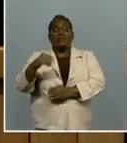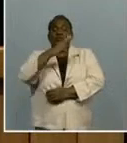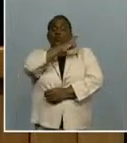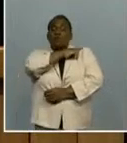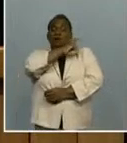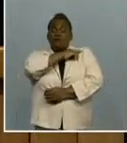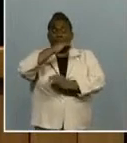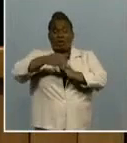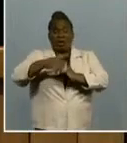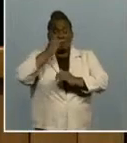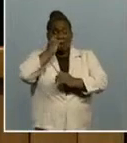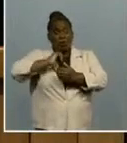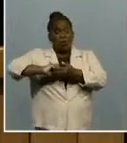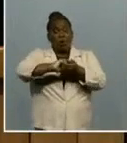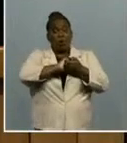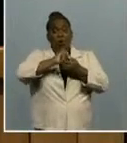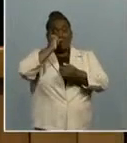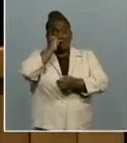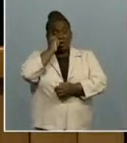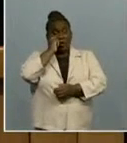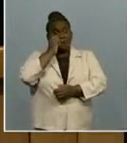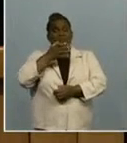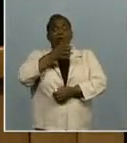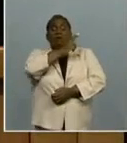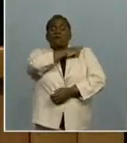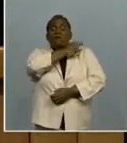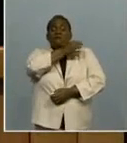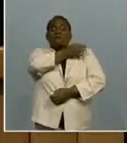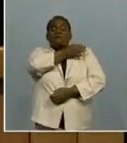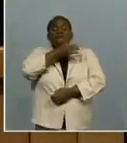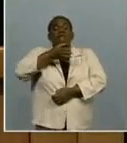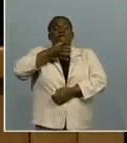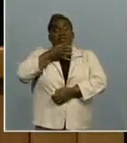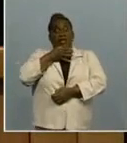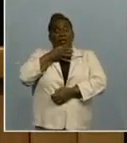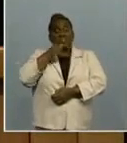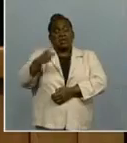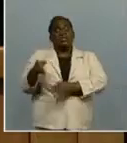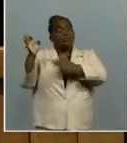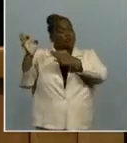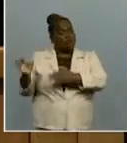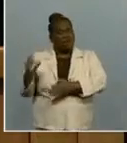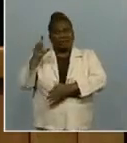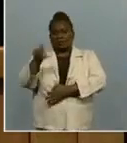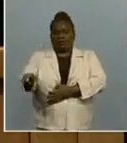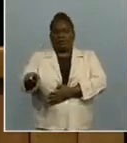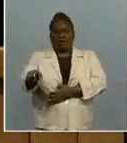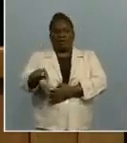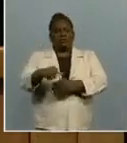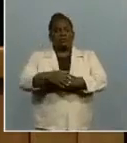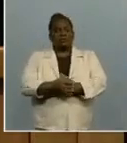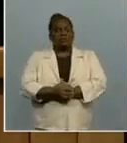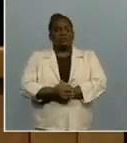hermano el compañero fidel a quien ha sido leal hasta las últimas consecuencias'